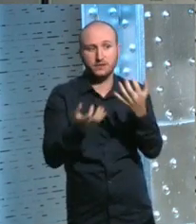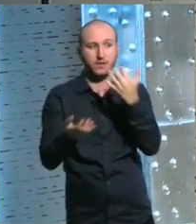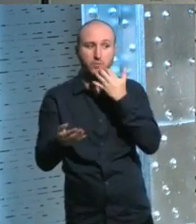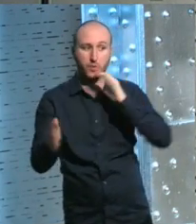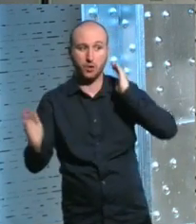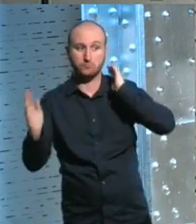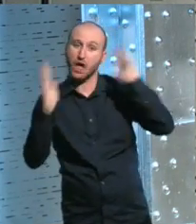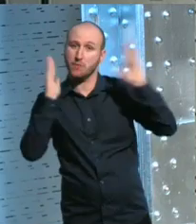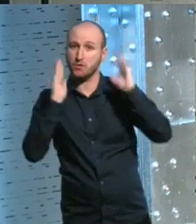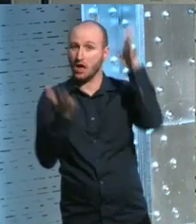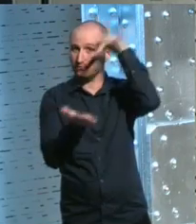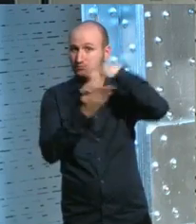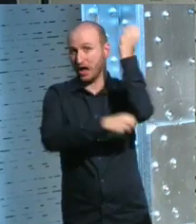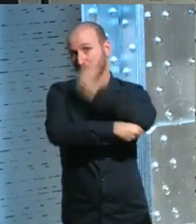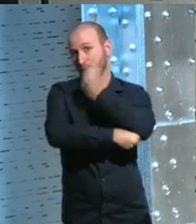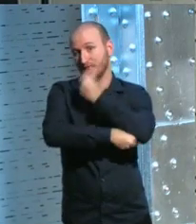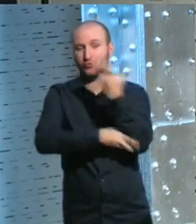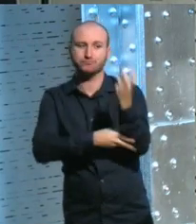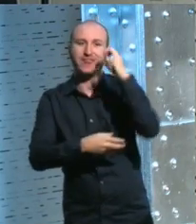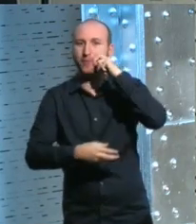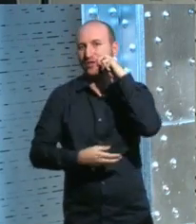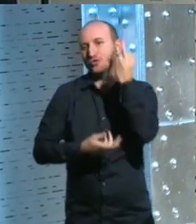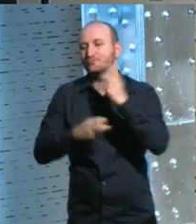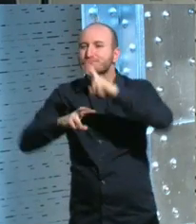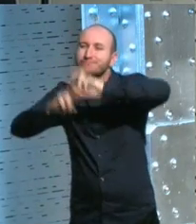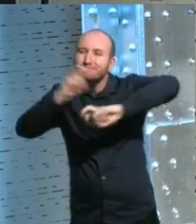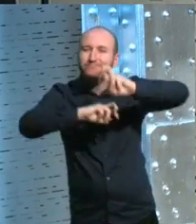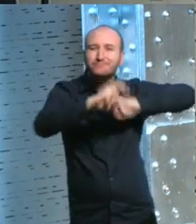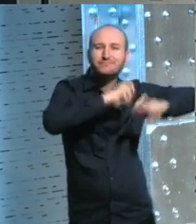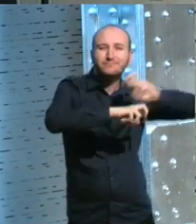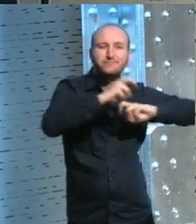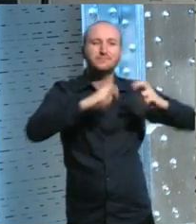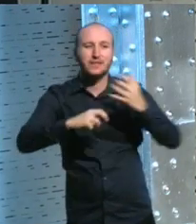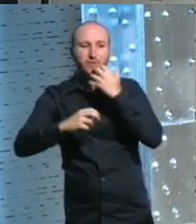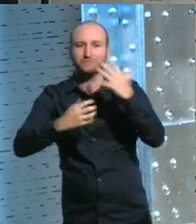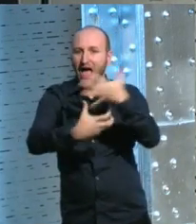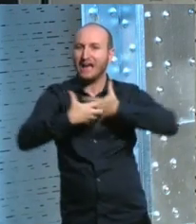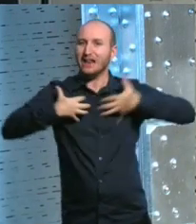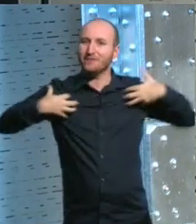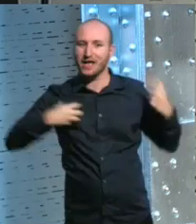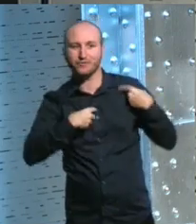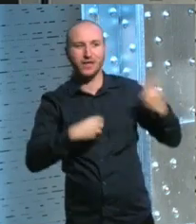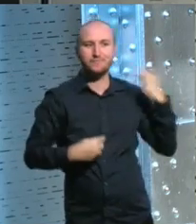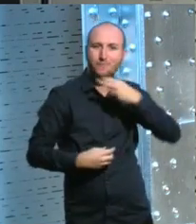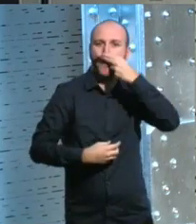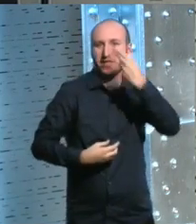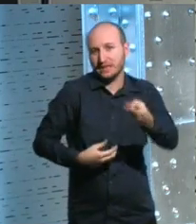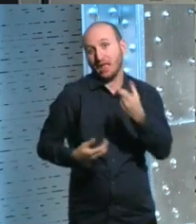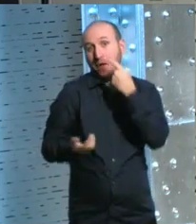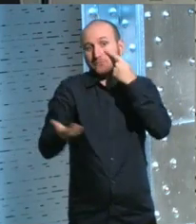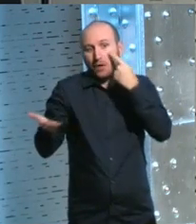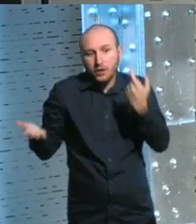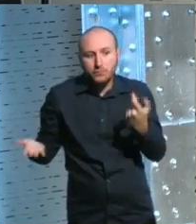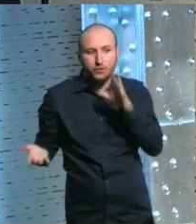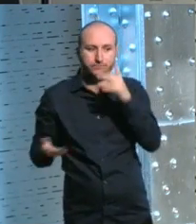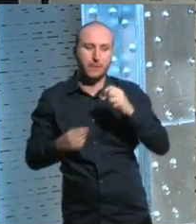época de Navidad, está buscando un par de zapatos y pasa por la Gran Vía, y entonces, no sé, hay el